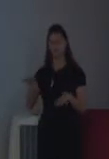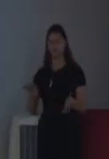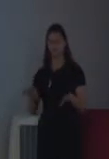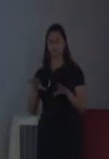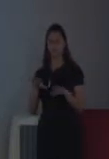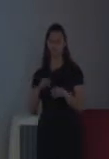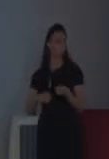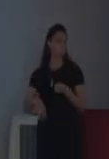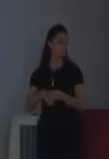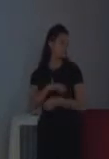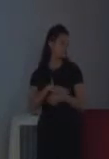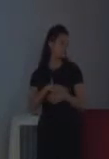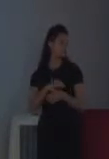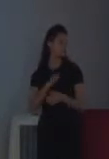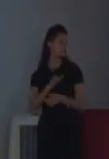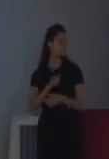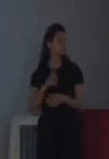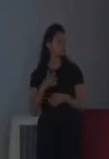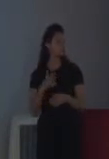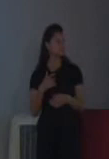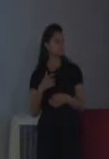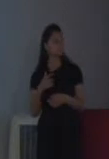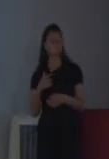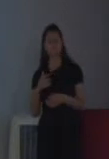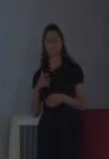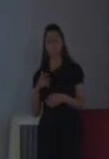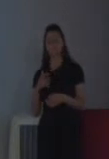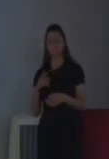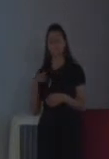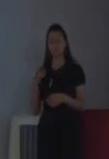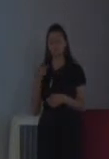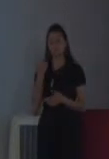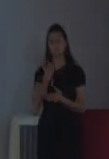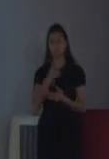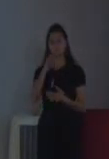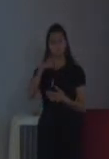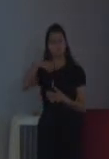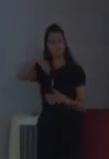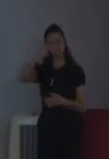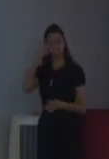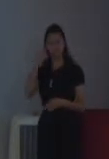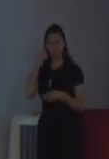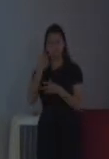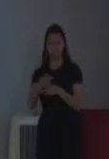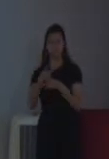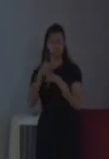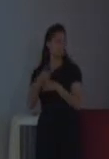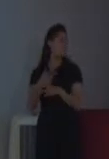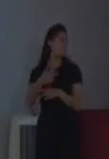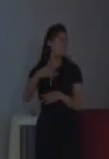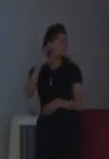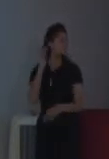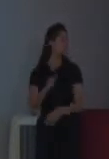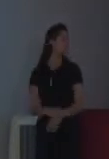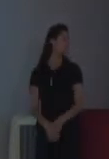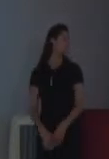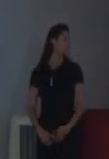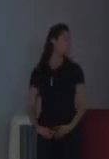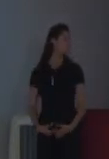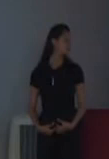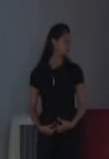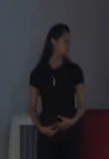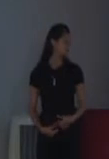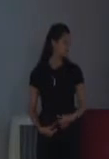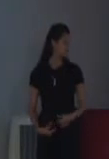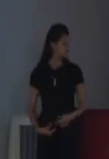de población en donde se asemeja que tenemos que tener un mayor cuidado, que el Estado tiene